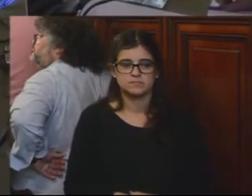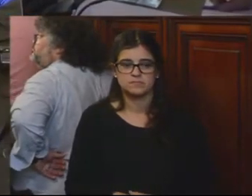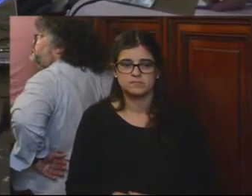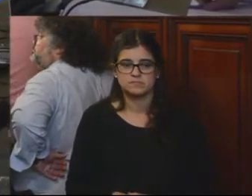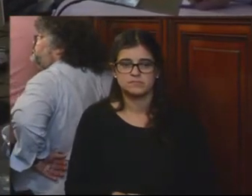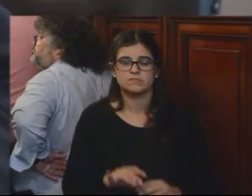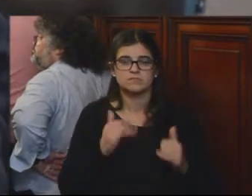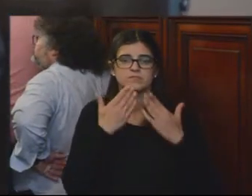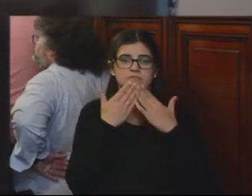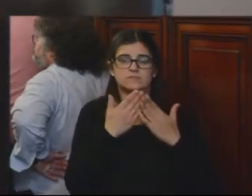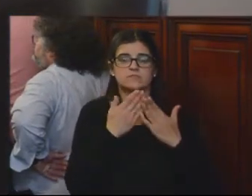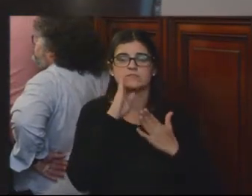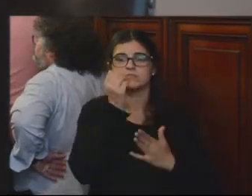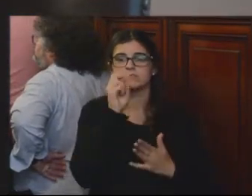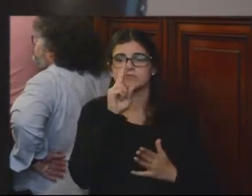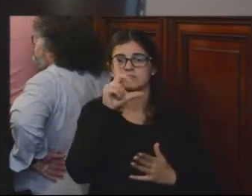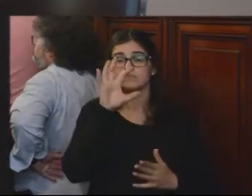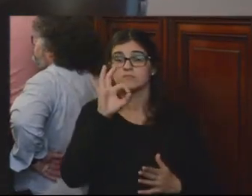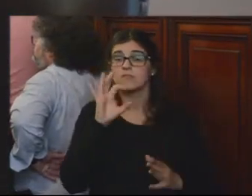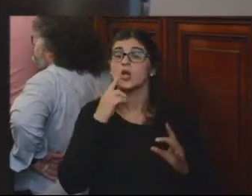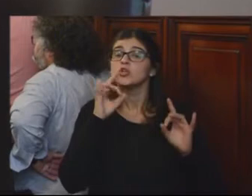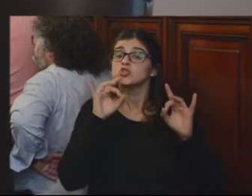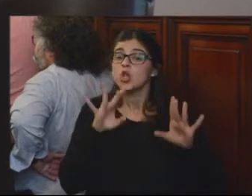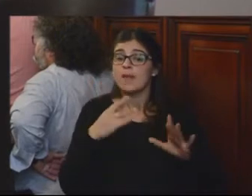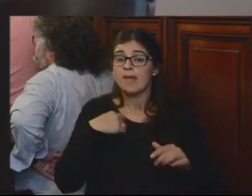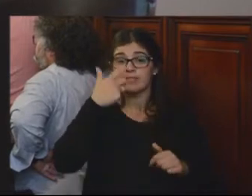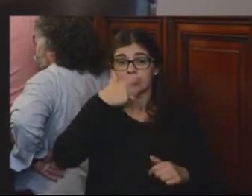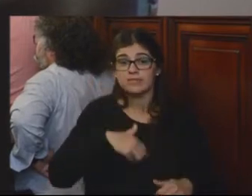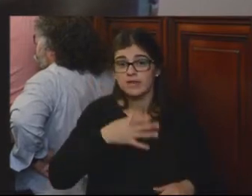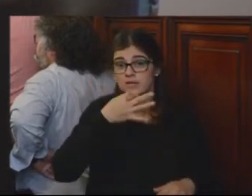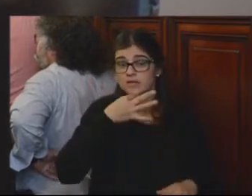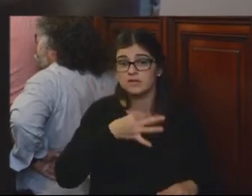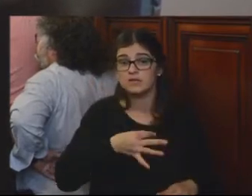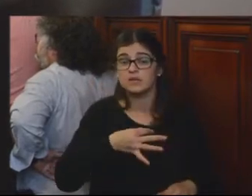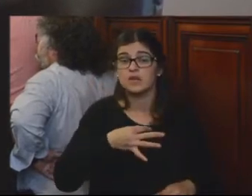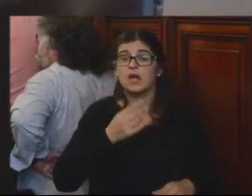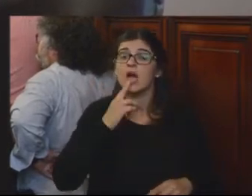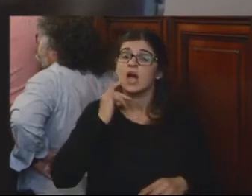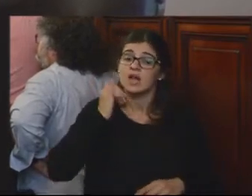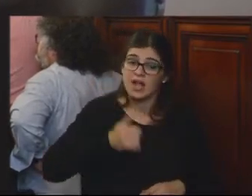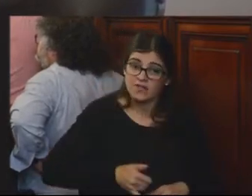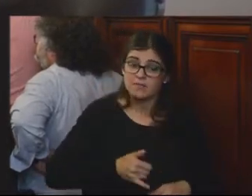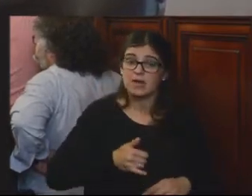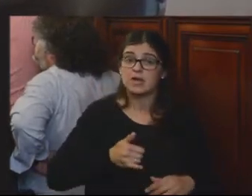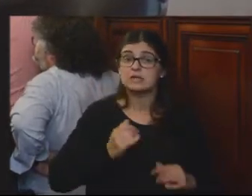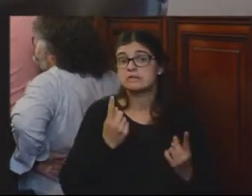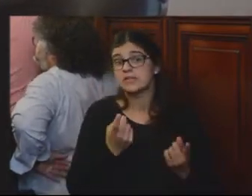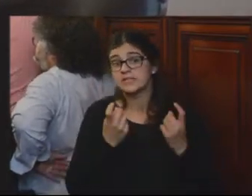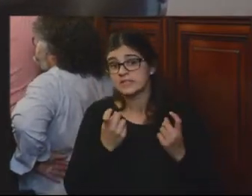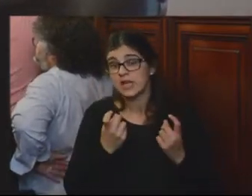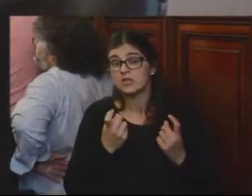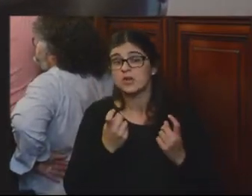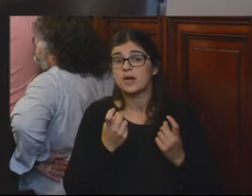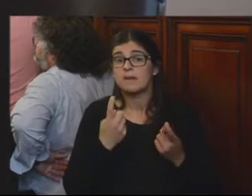gracias paulo solamente de mi parte reafirmar si acaso es necesario hacerlo pero